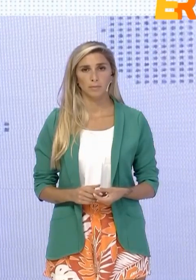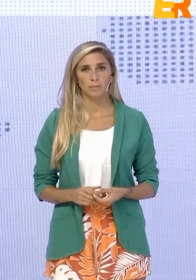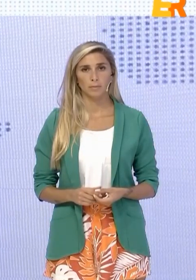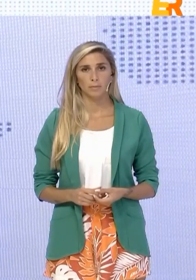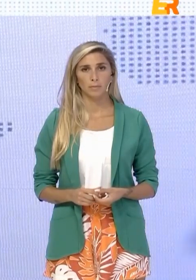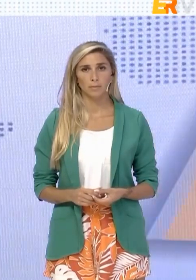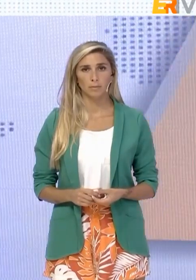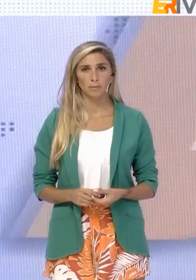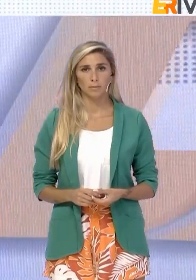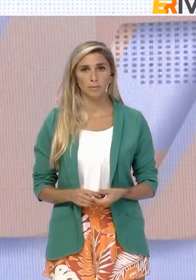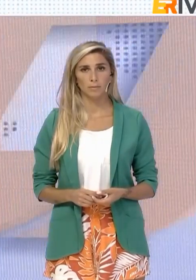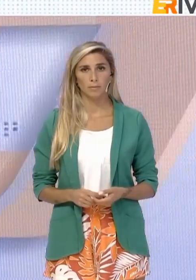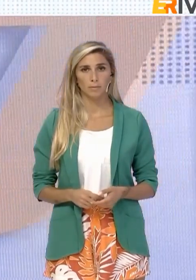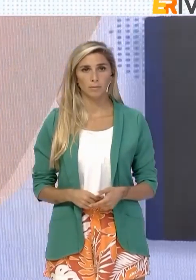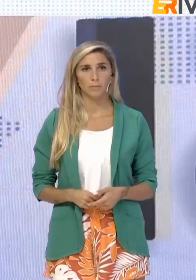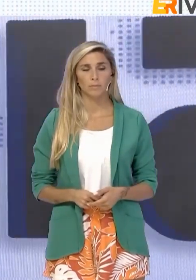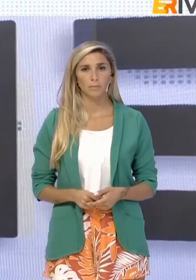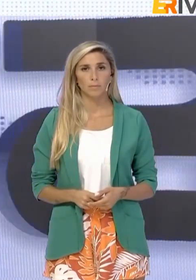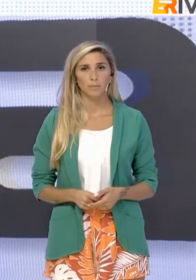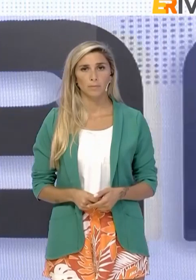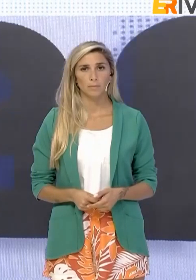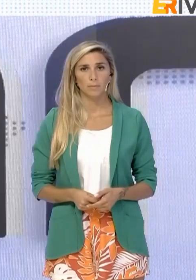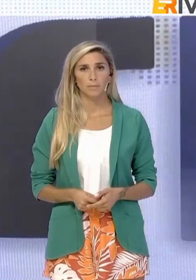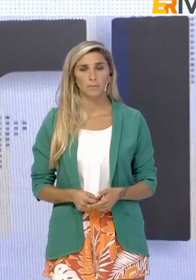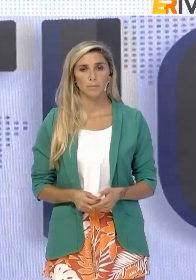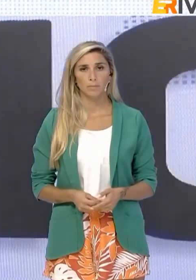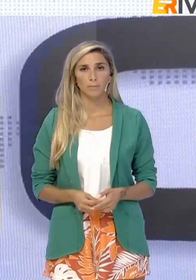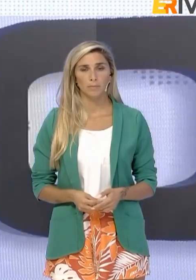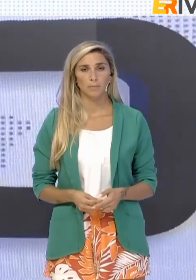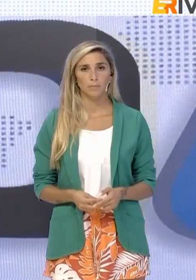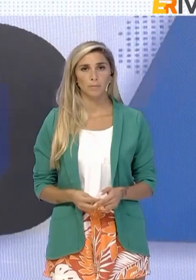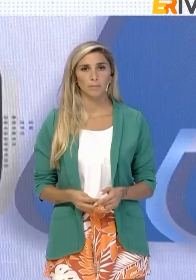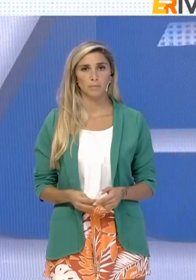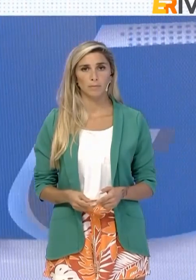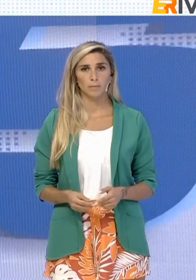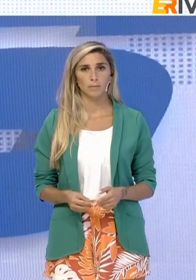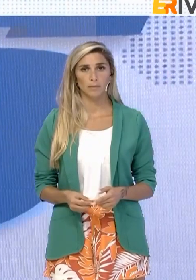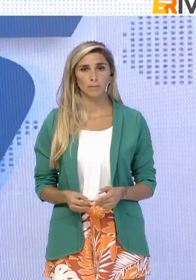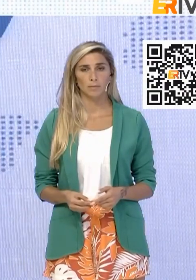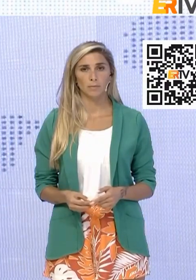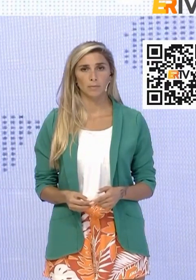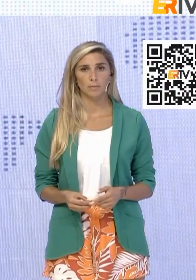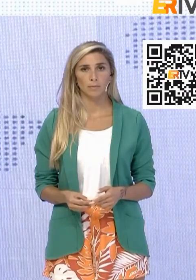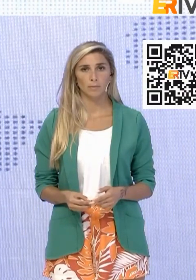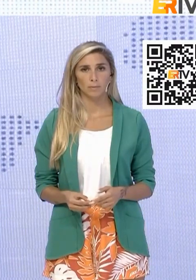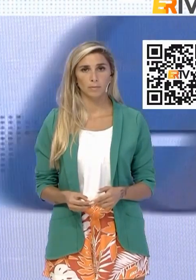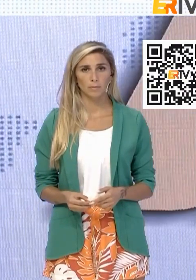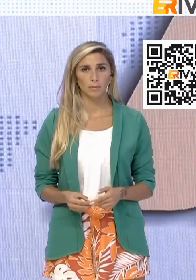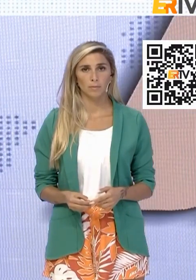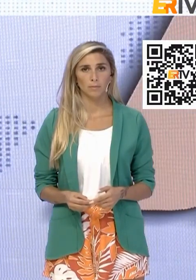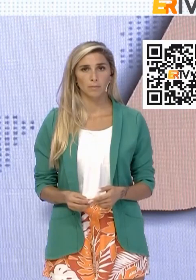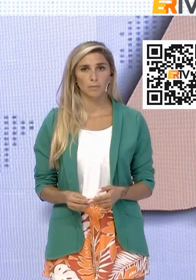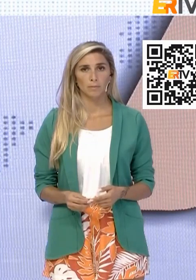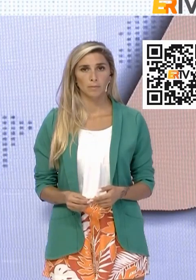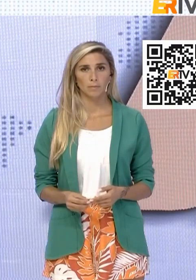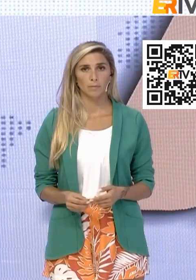me vas contando, no tenemos peligro. Pero después le digo, te llegó un código, por ejemplo, al celular, y se lo brindaste a esa persona